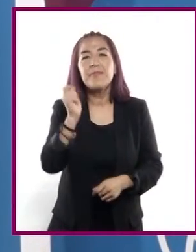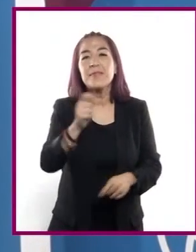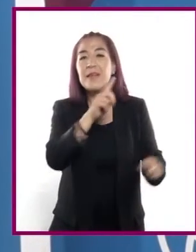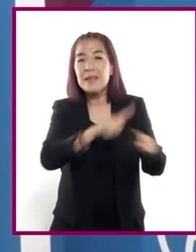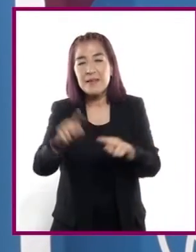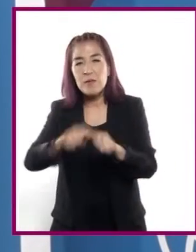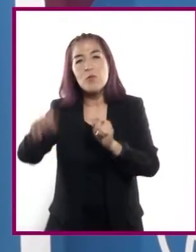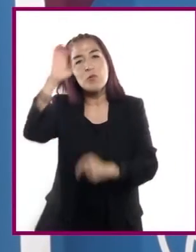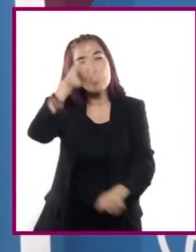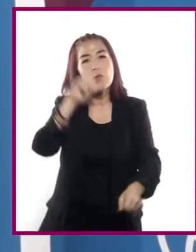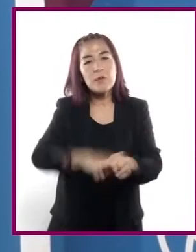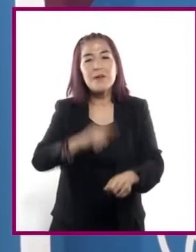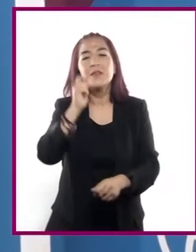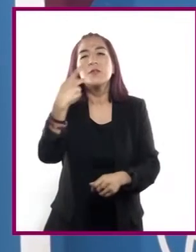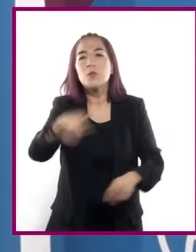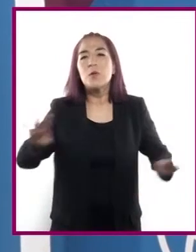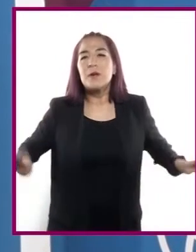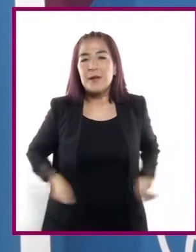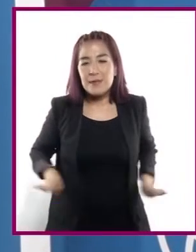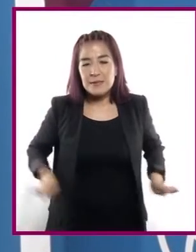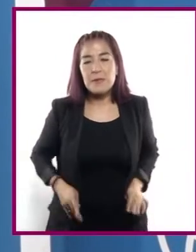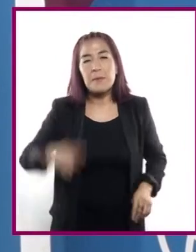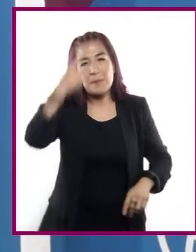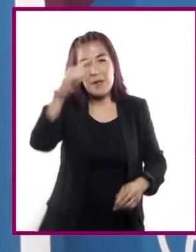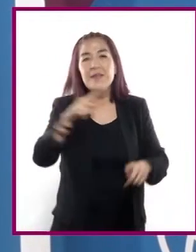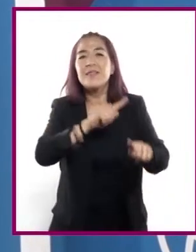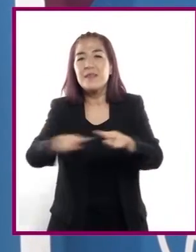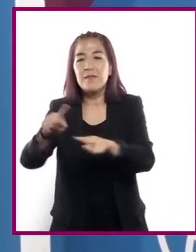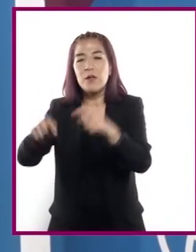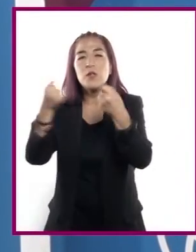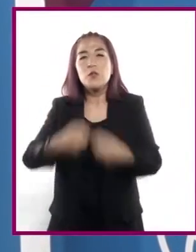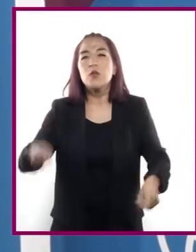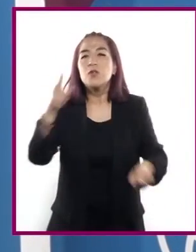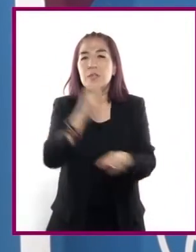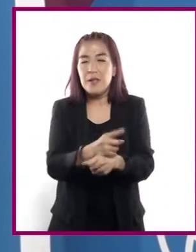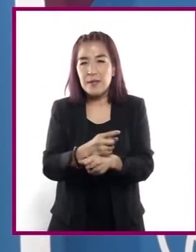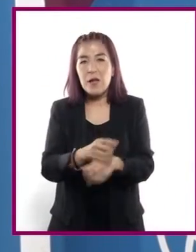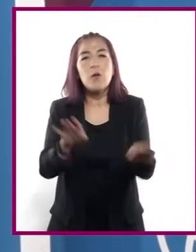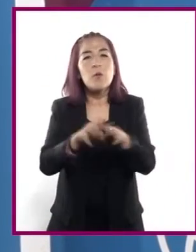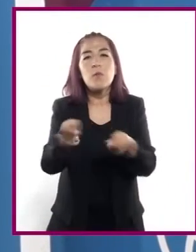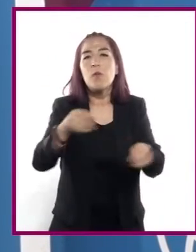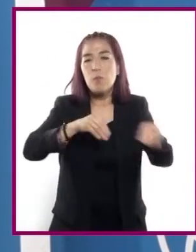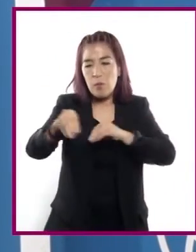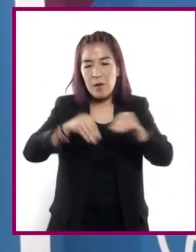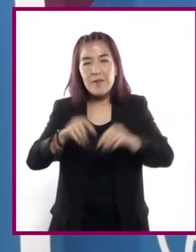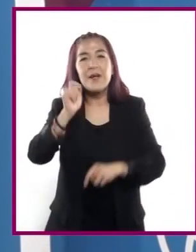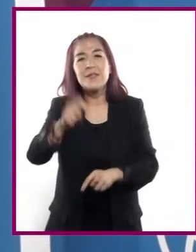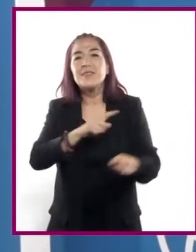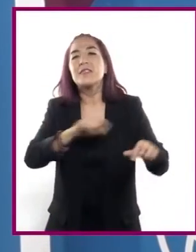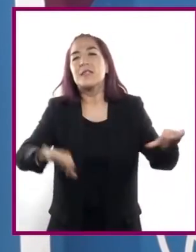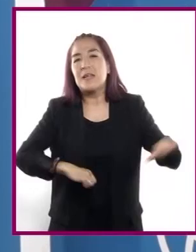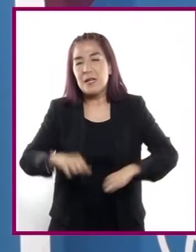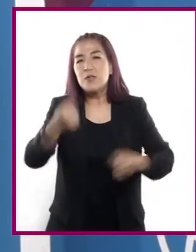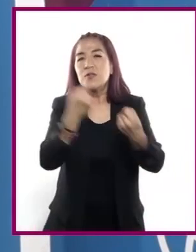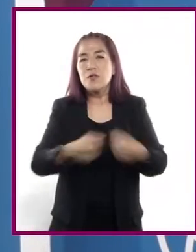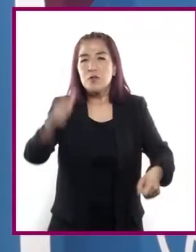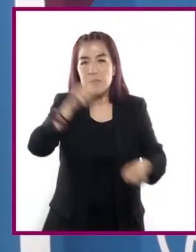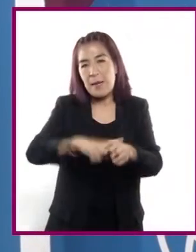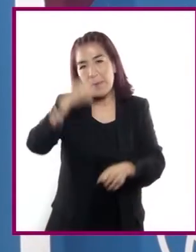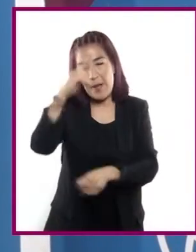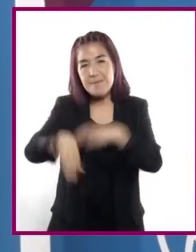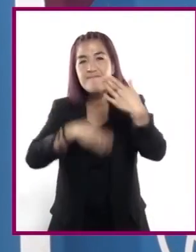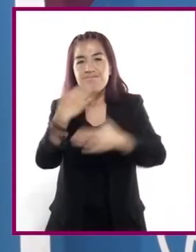diversidad cultural es una característica que distingue a las sociedades. La movilidad y dinámica social enriquece